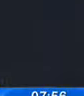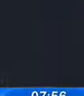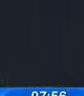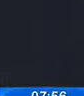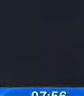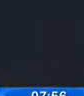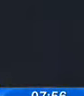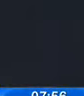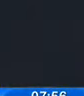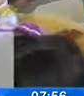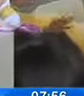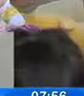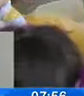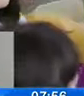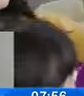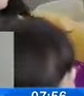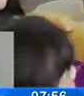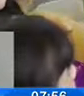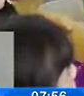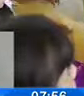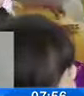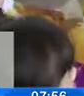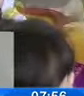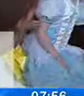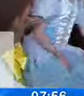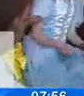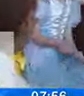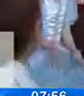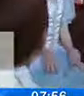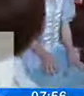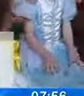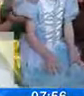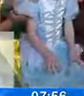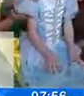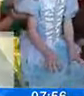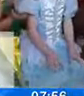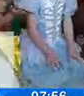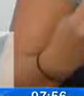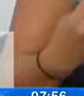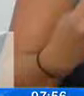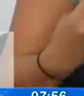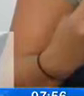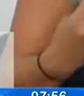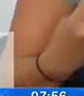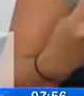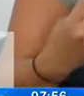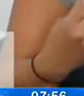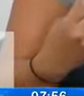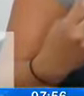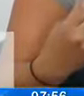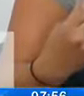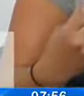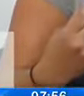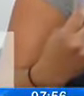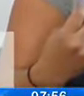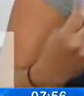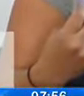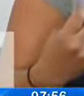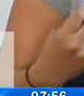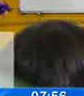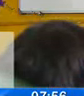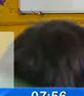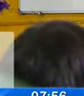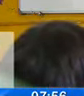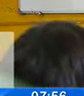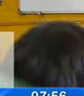la lectura se incentiva con juegos adivinanzas dramatizaciones y más actividades que hacen que la actividad resulte divertida el plantel